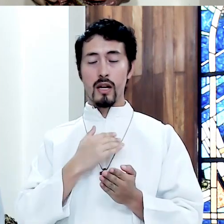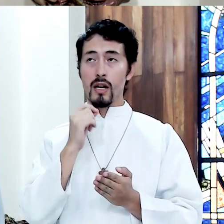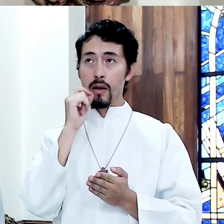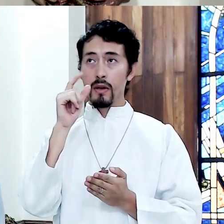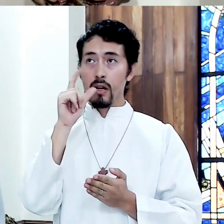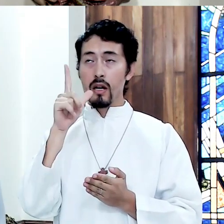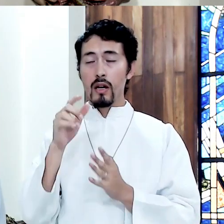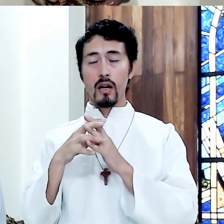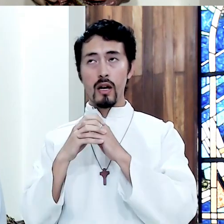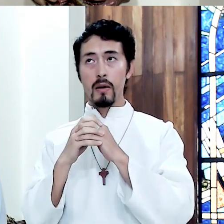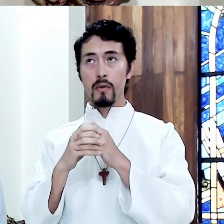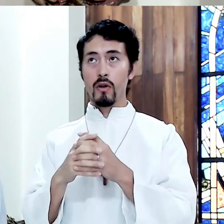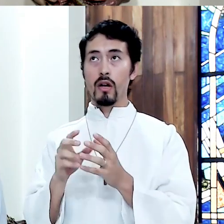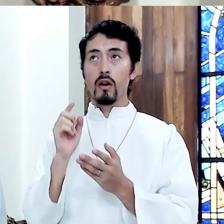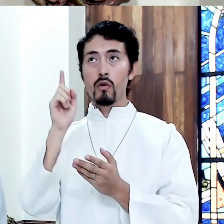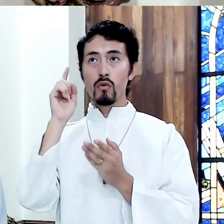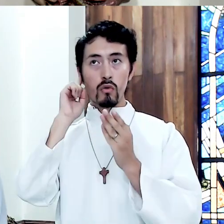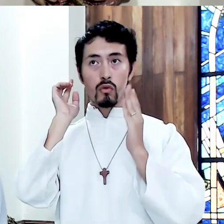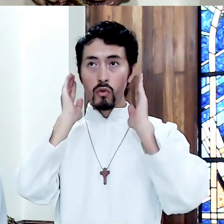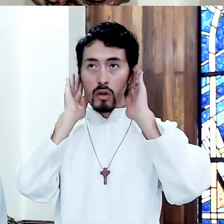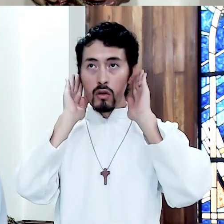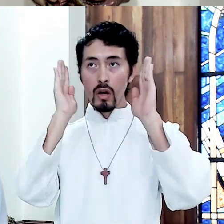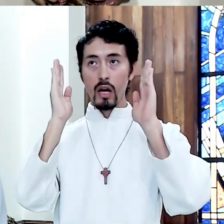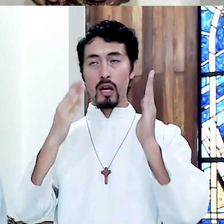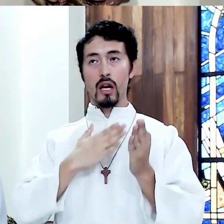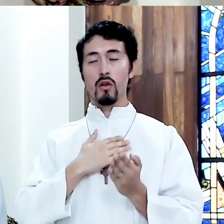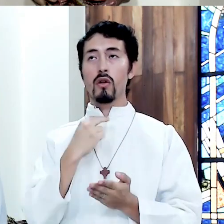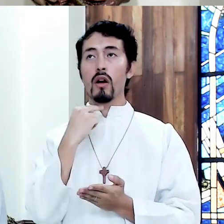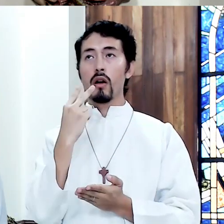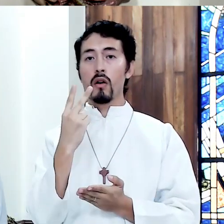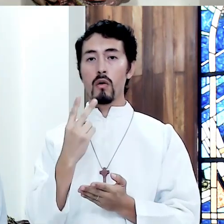tus oídos a mi voz suplicante.